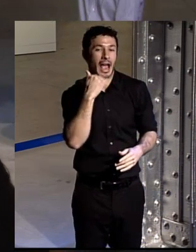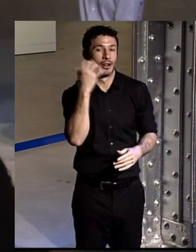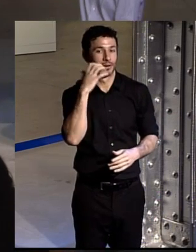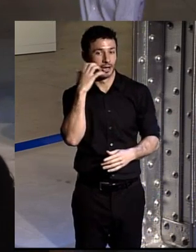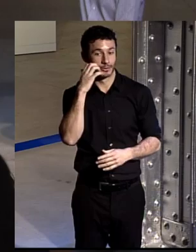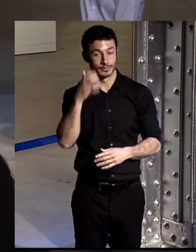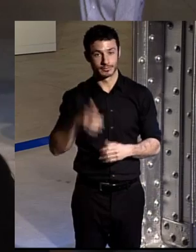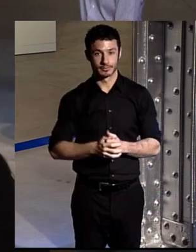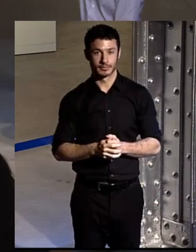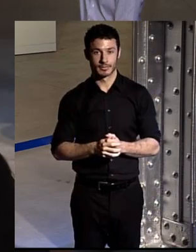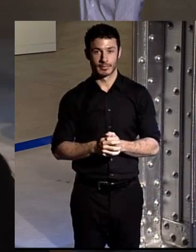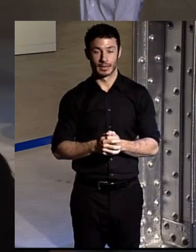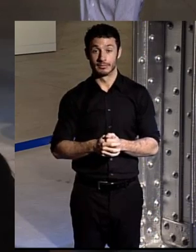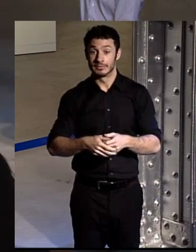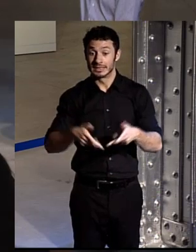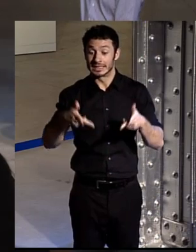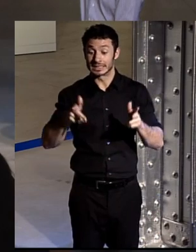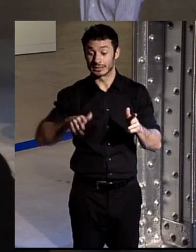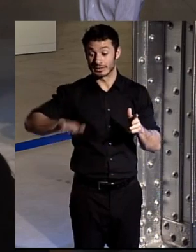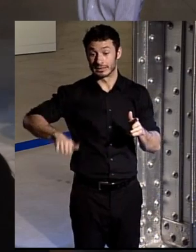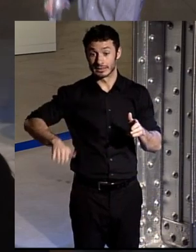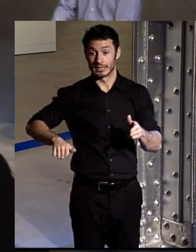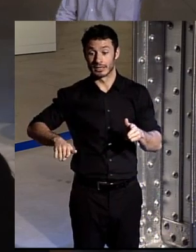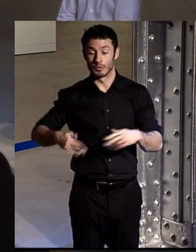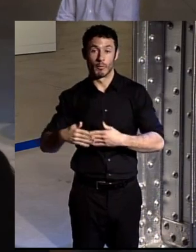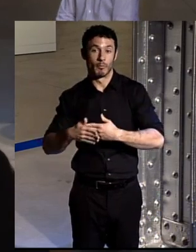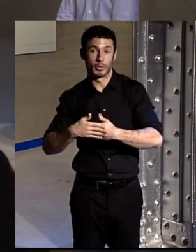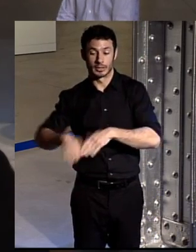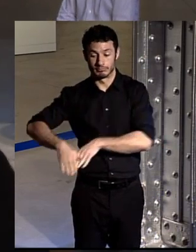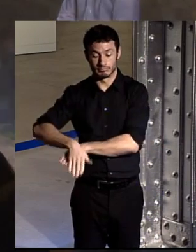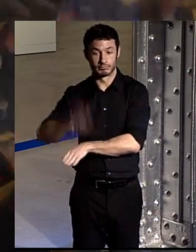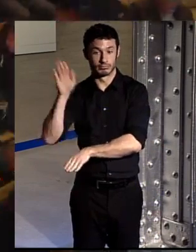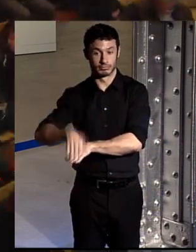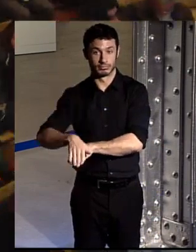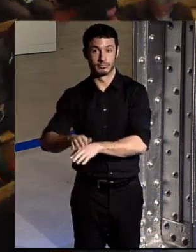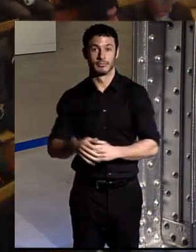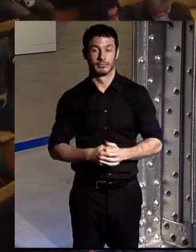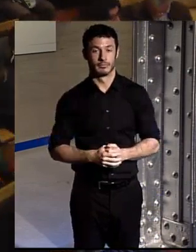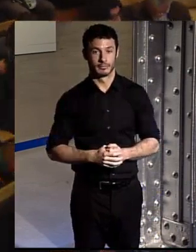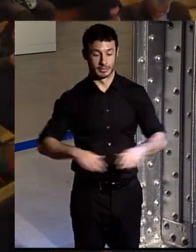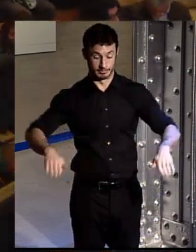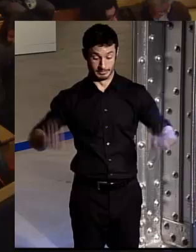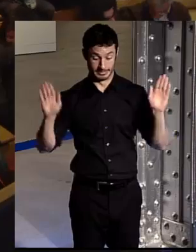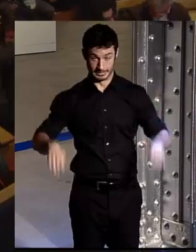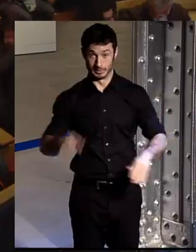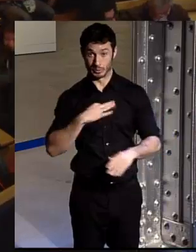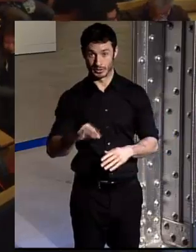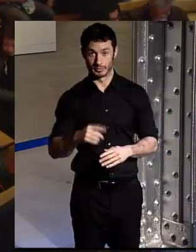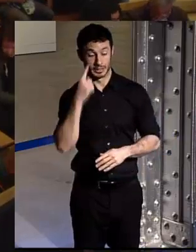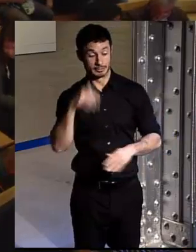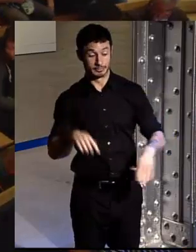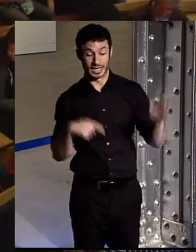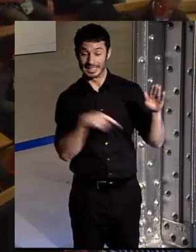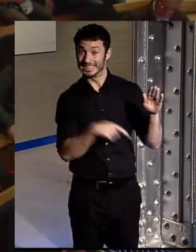los asientos, en el lateral, tenéis una especie de portezuelas que se abren hacia arriba. En el reposabrazos, Sí. ahí, si lo levantáis,